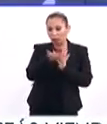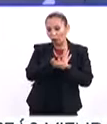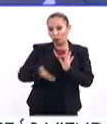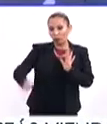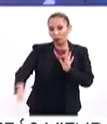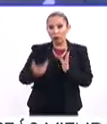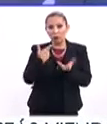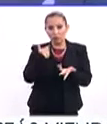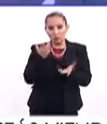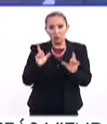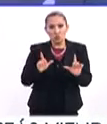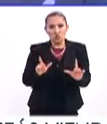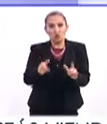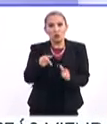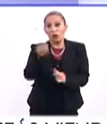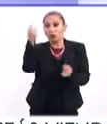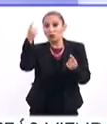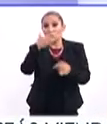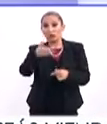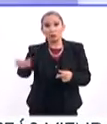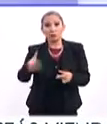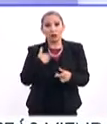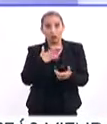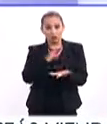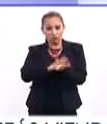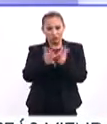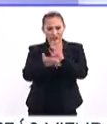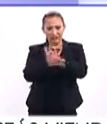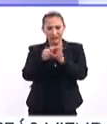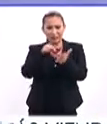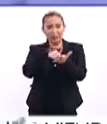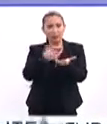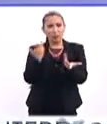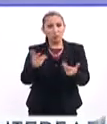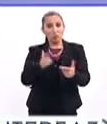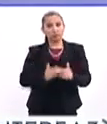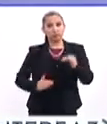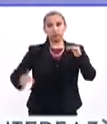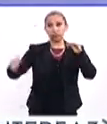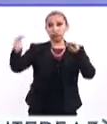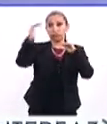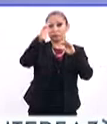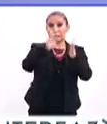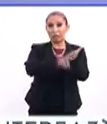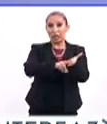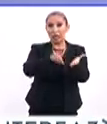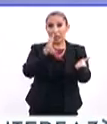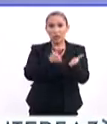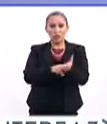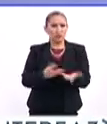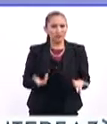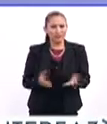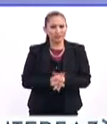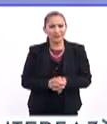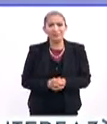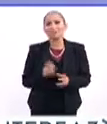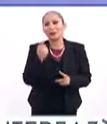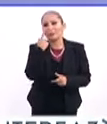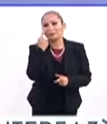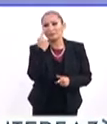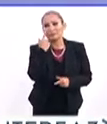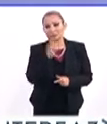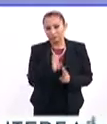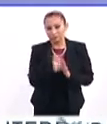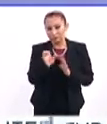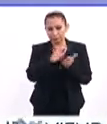un lujo, ¿no? Es un lujo en ciertos restaurantes. Tortillas, ¿no?, a mano. Tortillas hechas a mano ya es un lujo. Claro, entonces fíjate que,